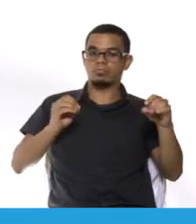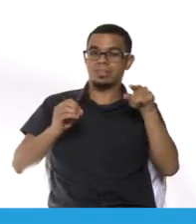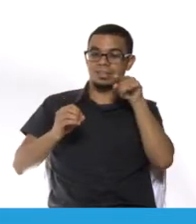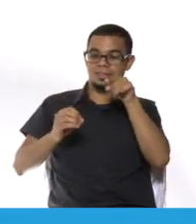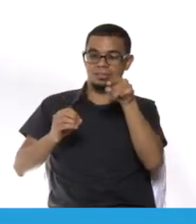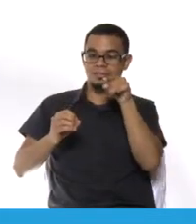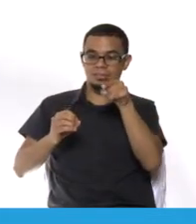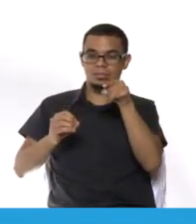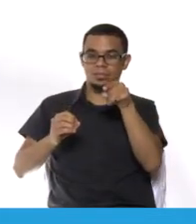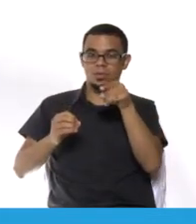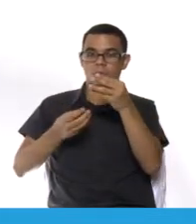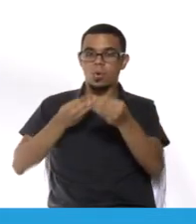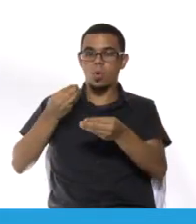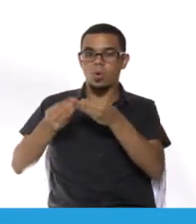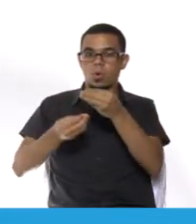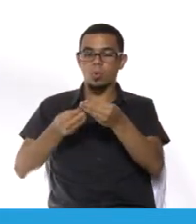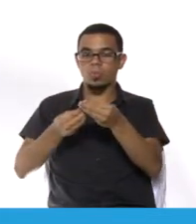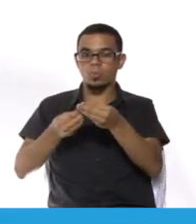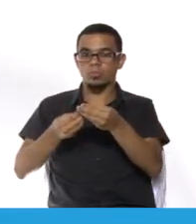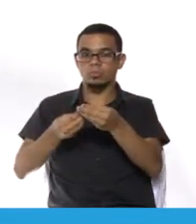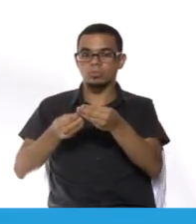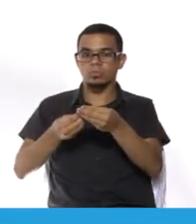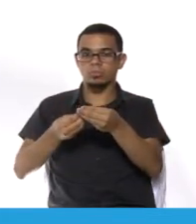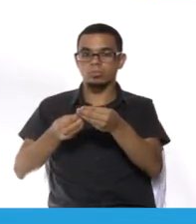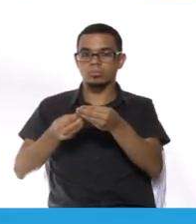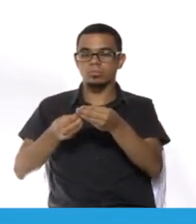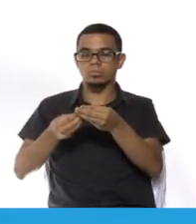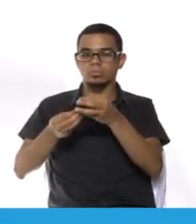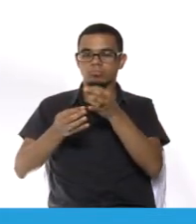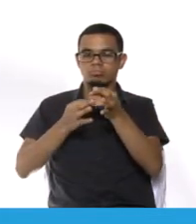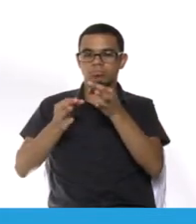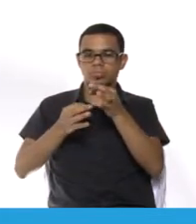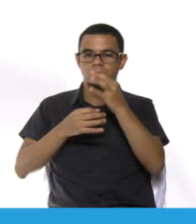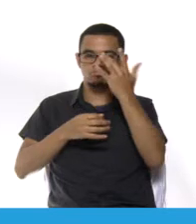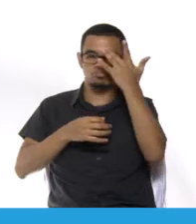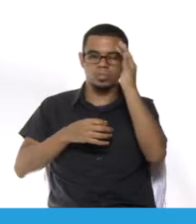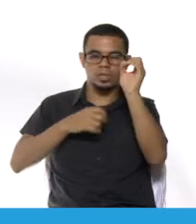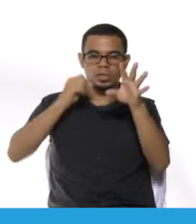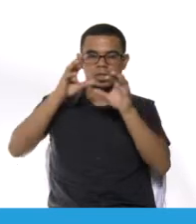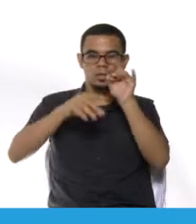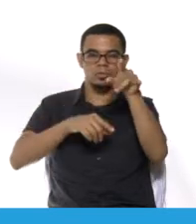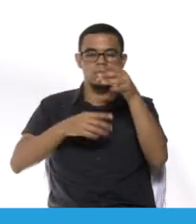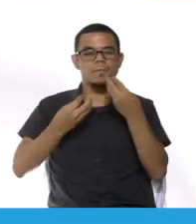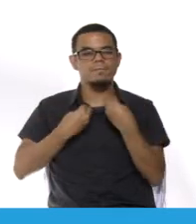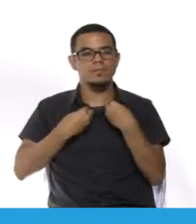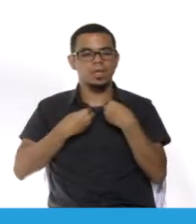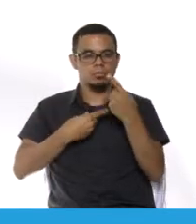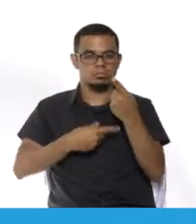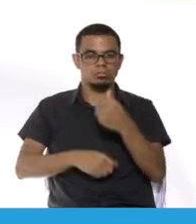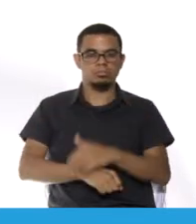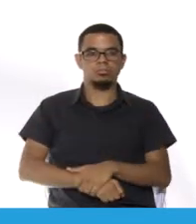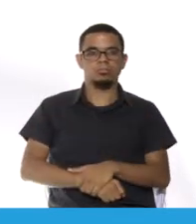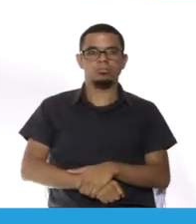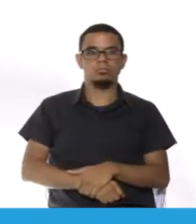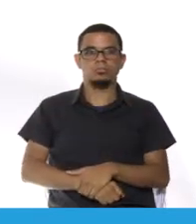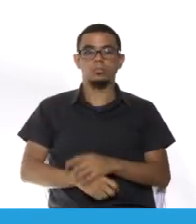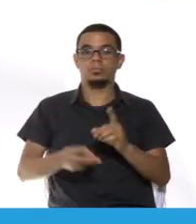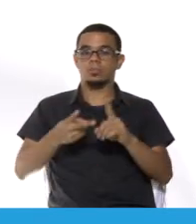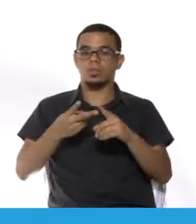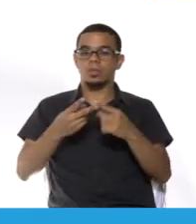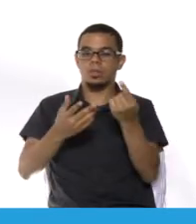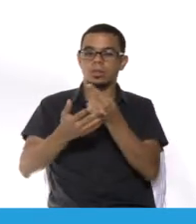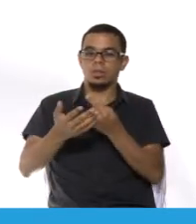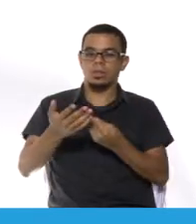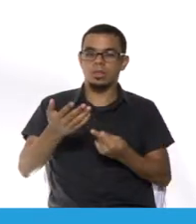las que informes cómo se realiza la celebración de los carnavales en tu región. Ilustra tu